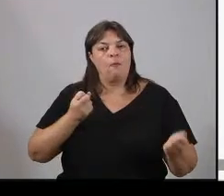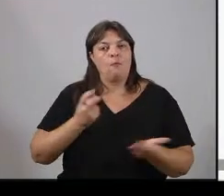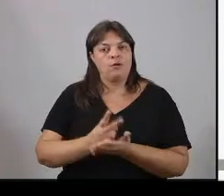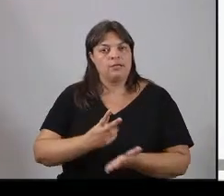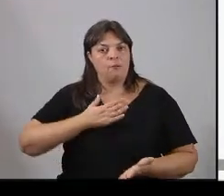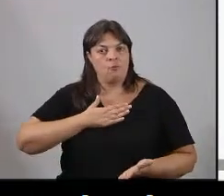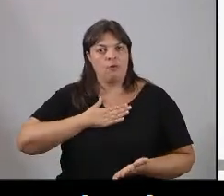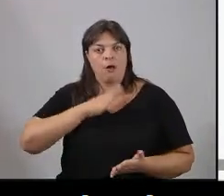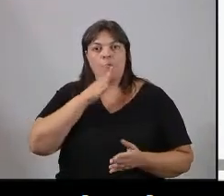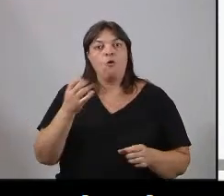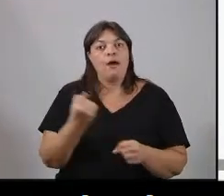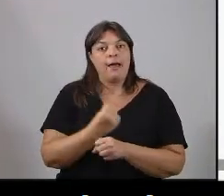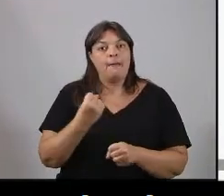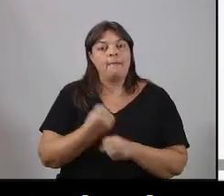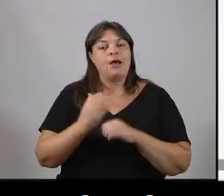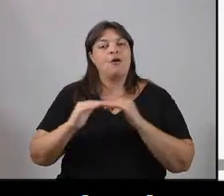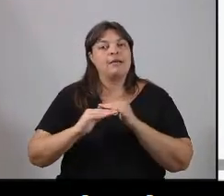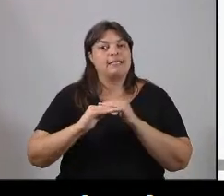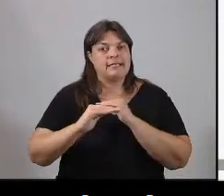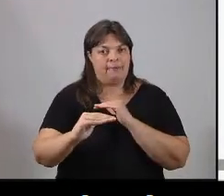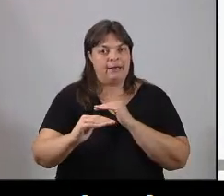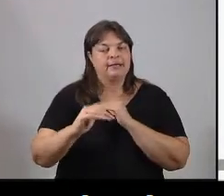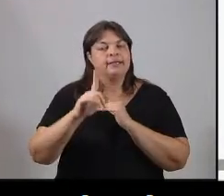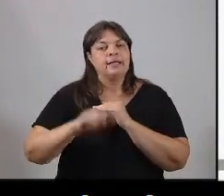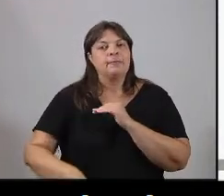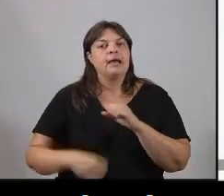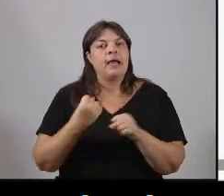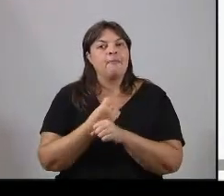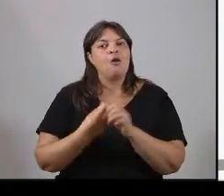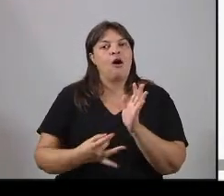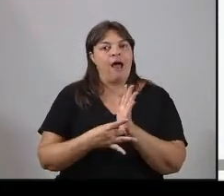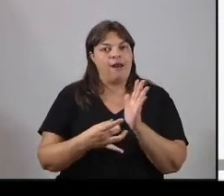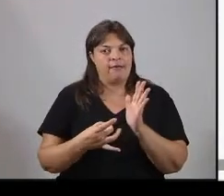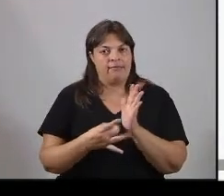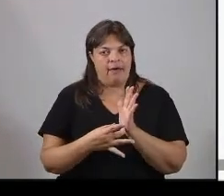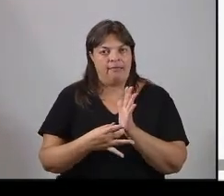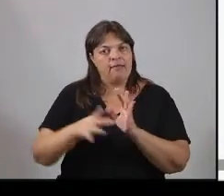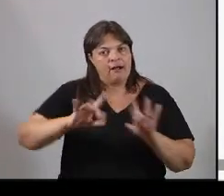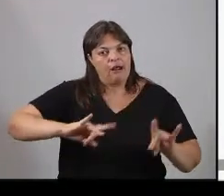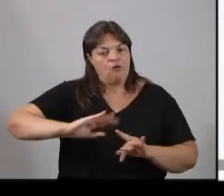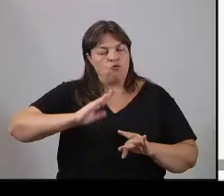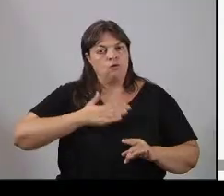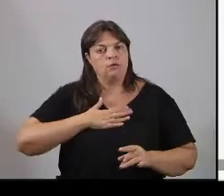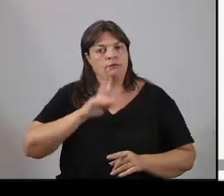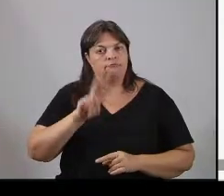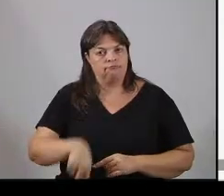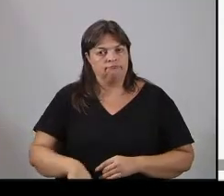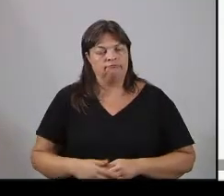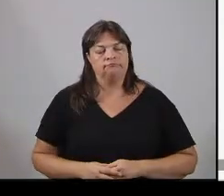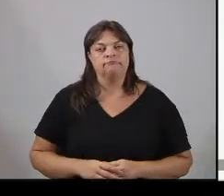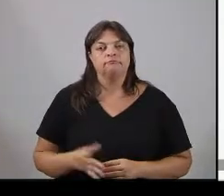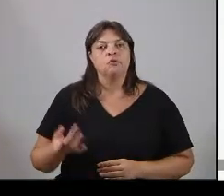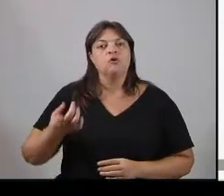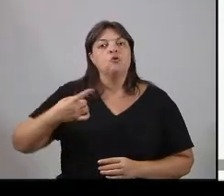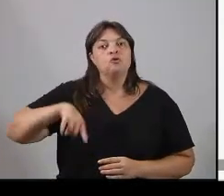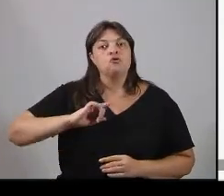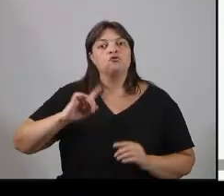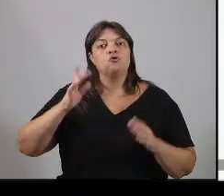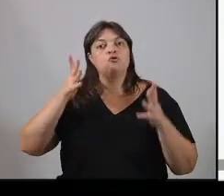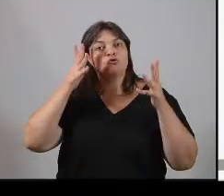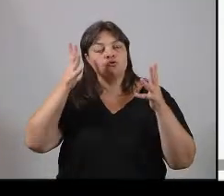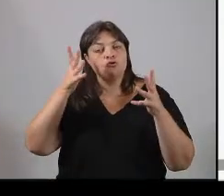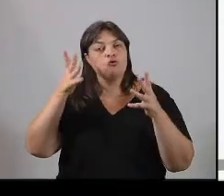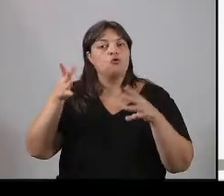un empleo mucho más estable y por un empleo de calidad en nuestra región. Seguimos dentro de la Consejería